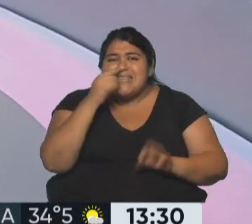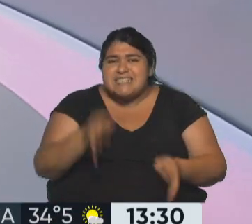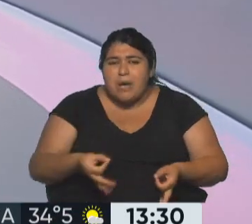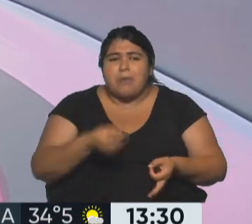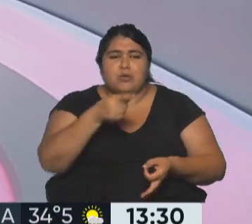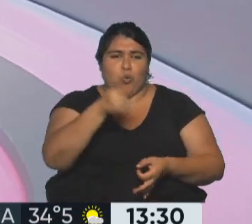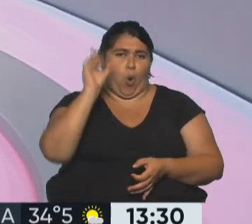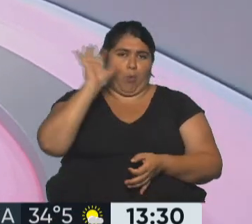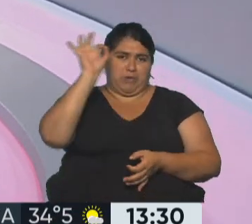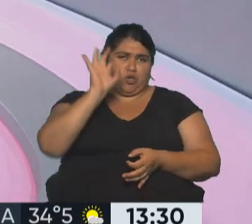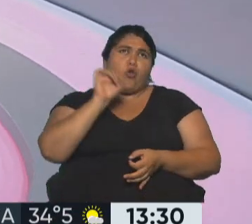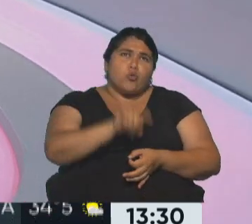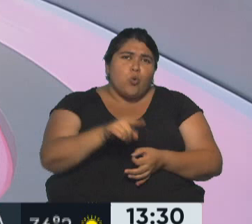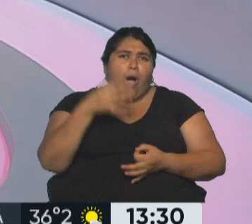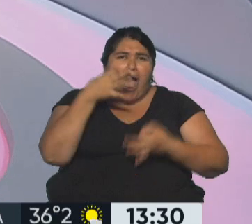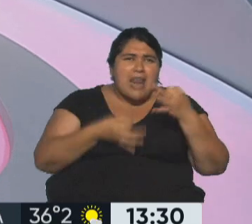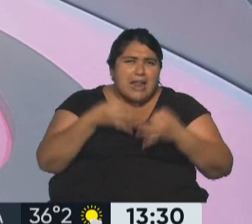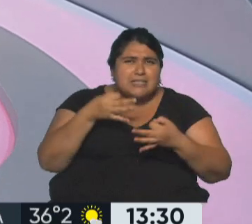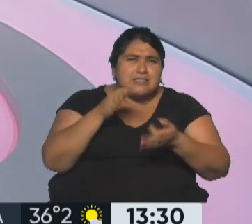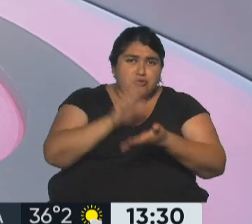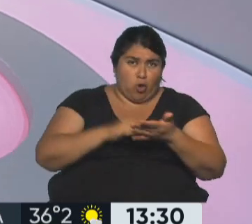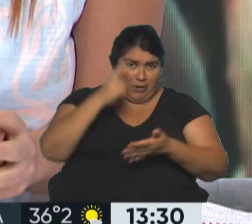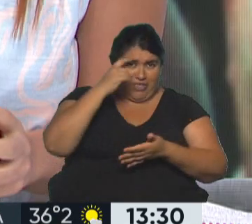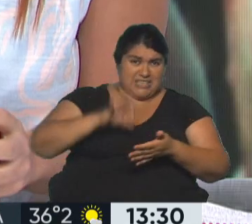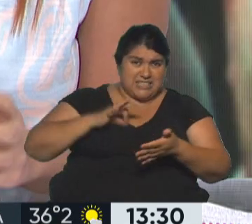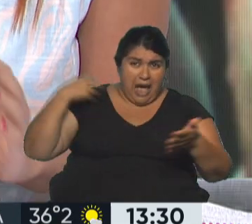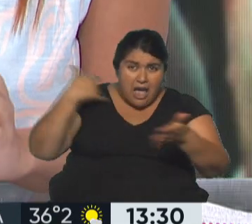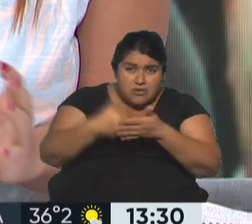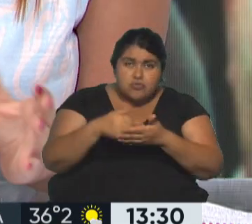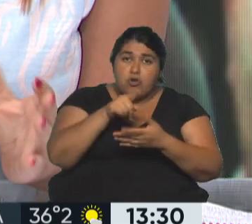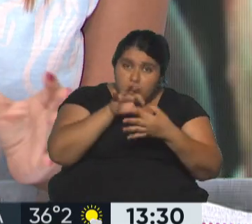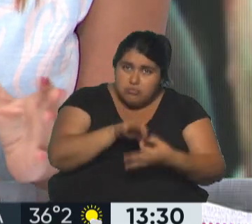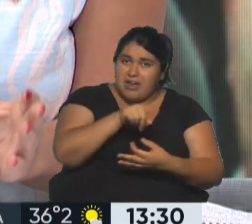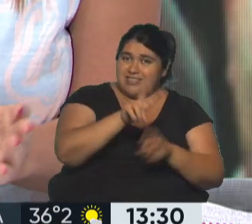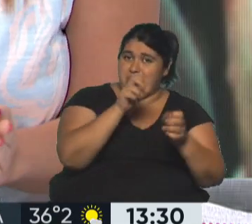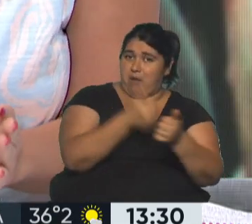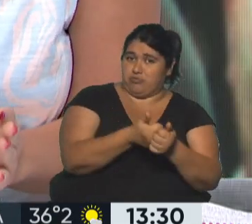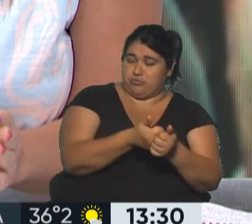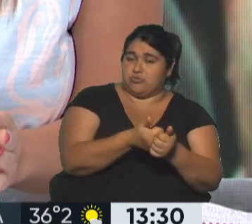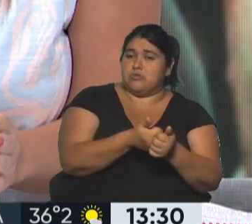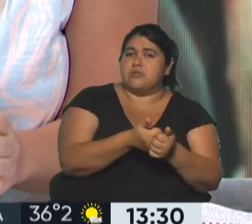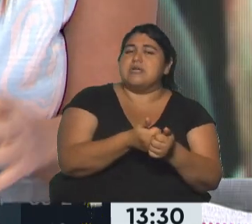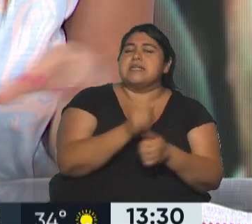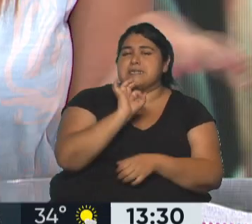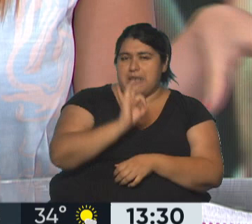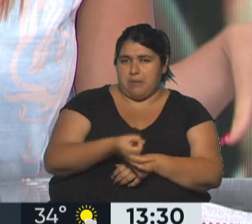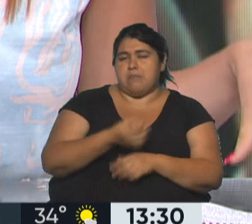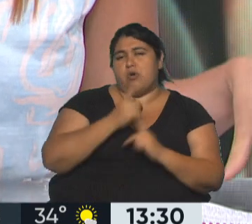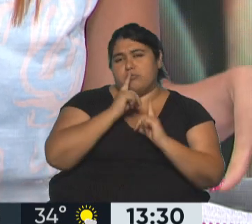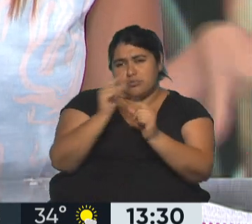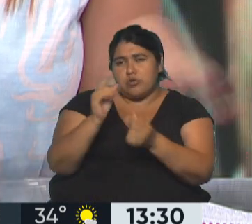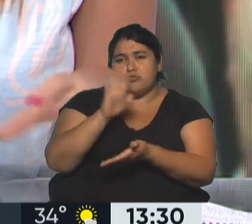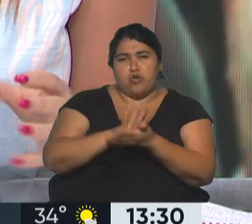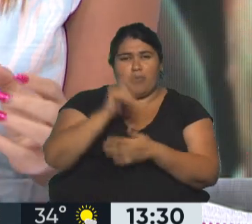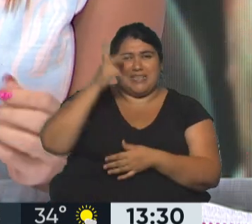tu postura o el análisis que haces de estos 10 años en ese sentido, porque entiendo que por momentos ha sido muy cuestionado. Me acuerdo un caso